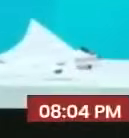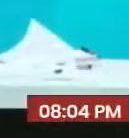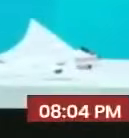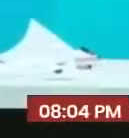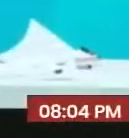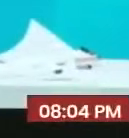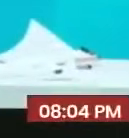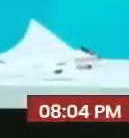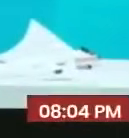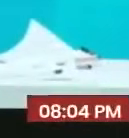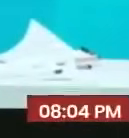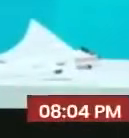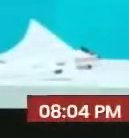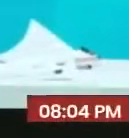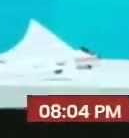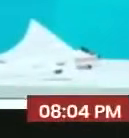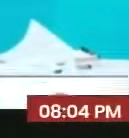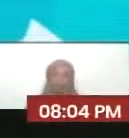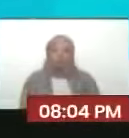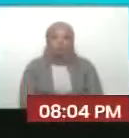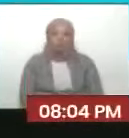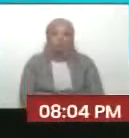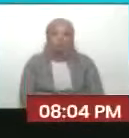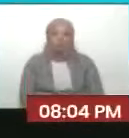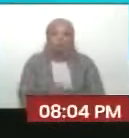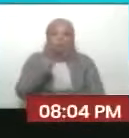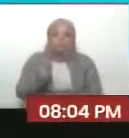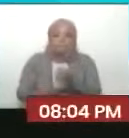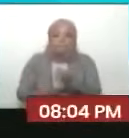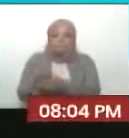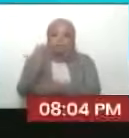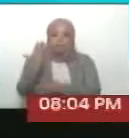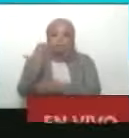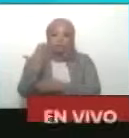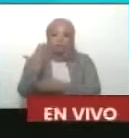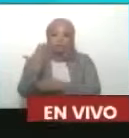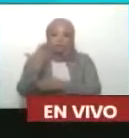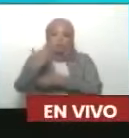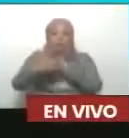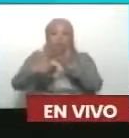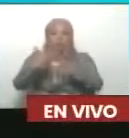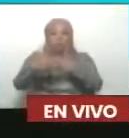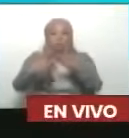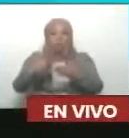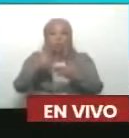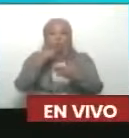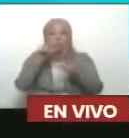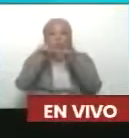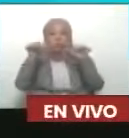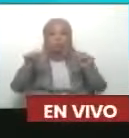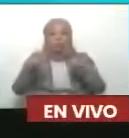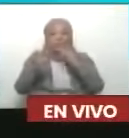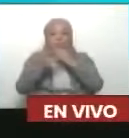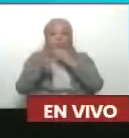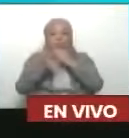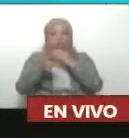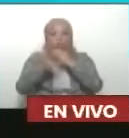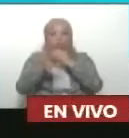Y en mayo dimos los primeros pasos. Fuimos articulando un tremendo sistema